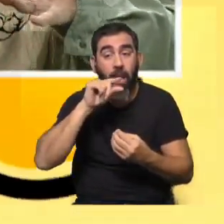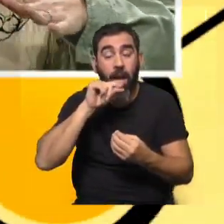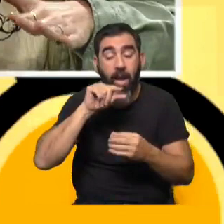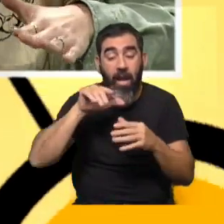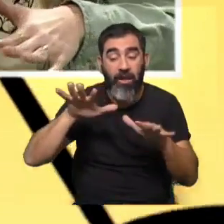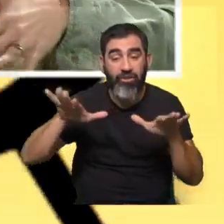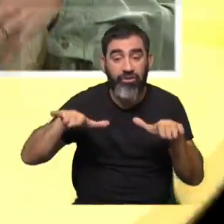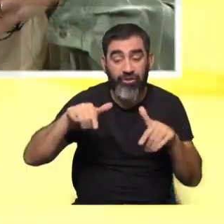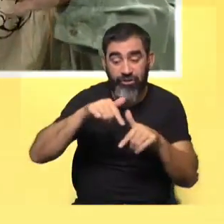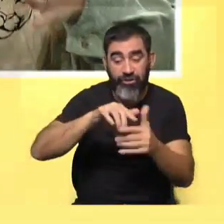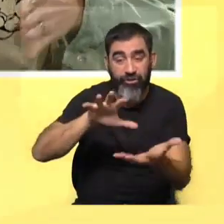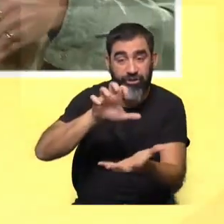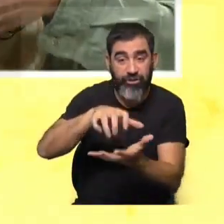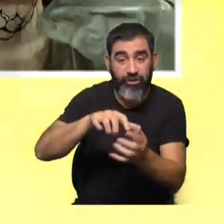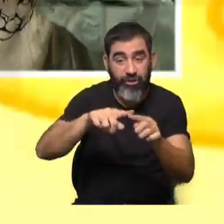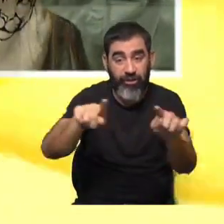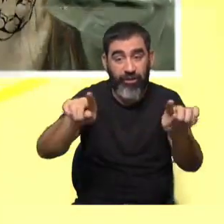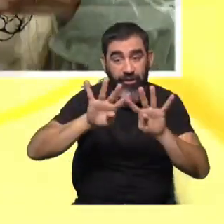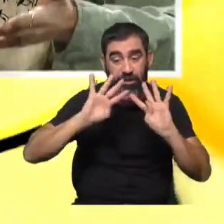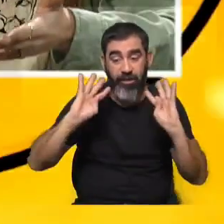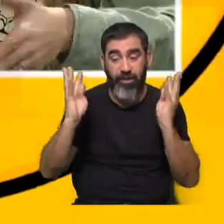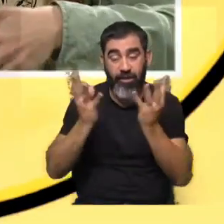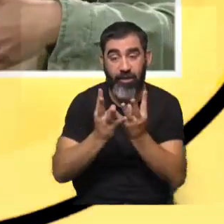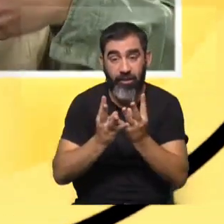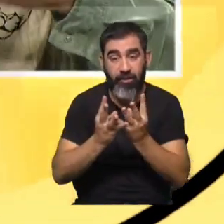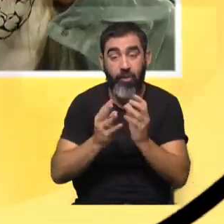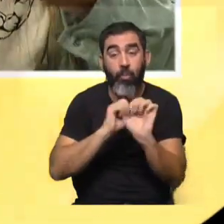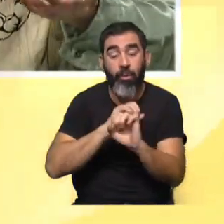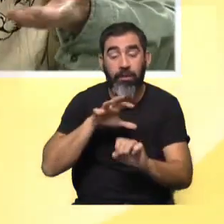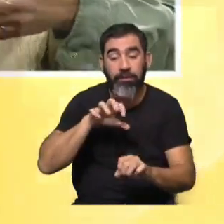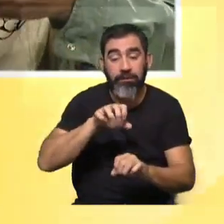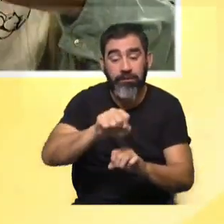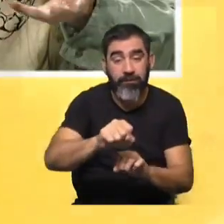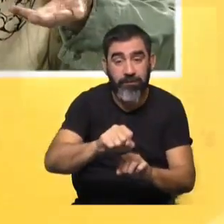está con asignaciones de depredación